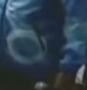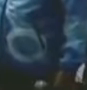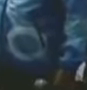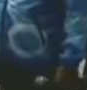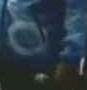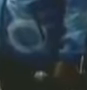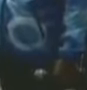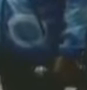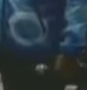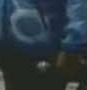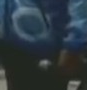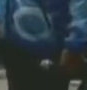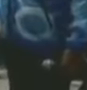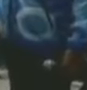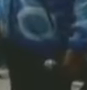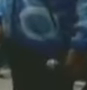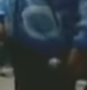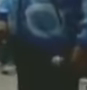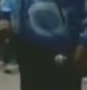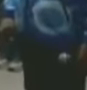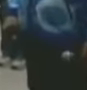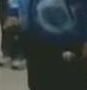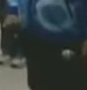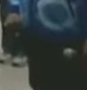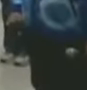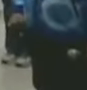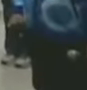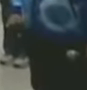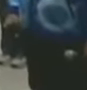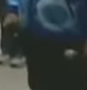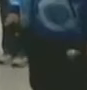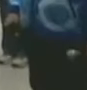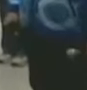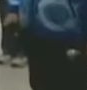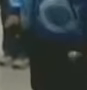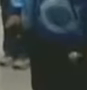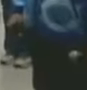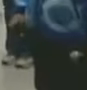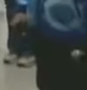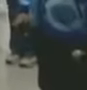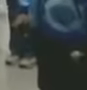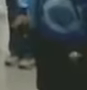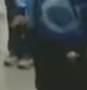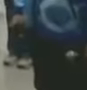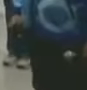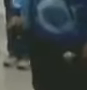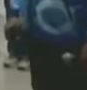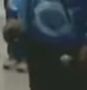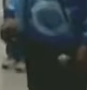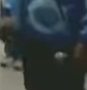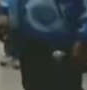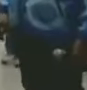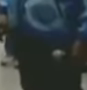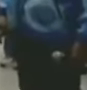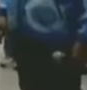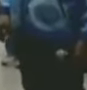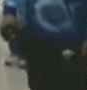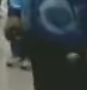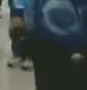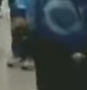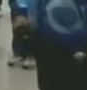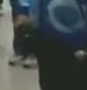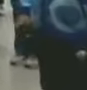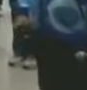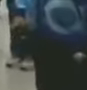de la gente del pueblo de la familia de valencia de naguanagua